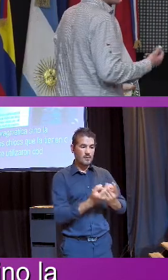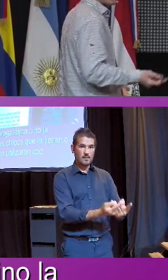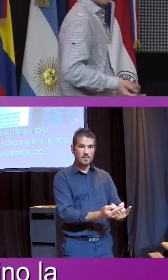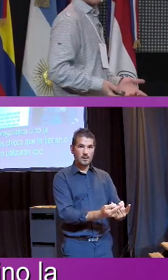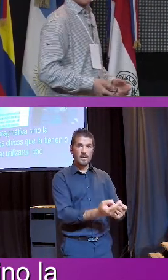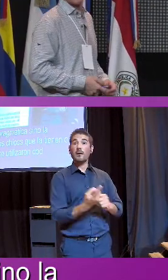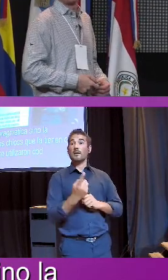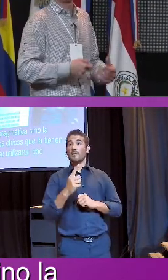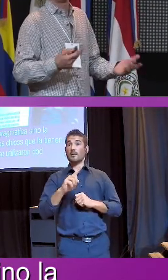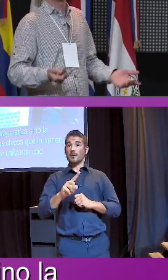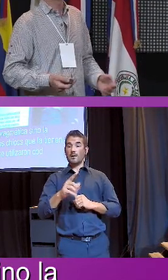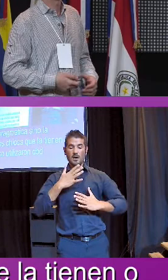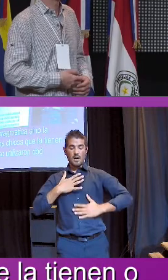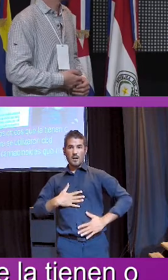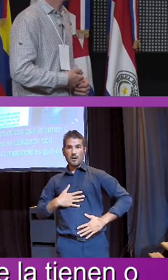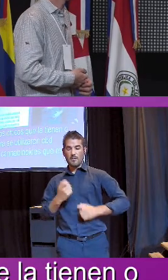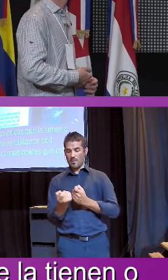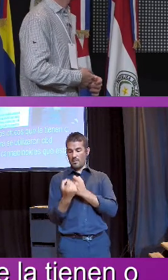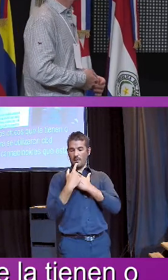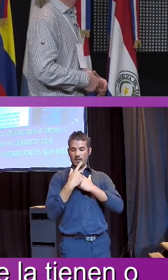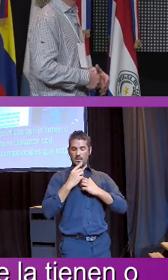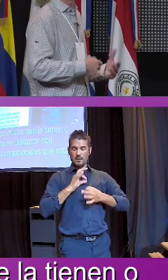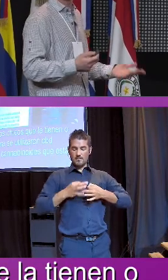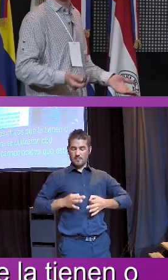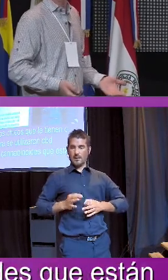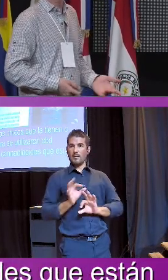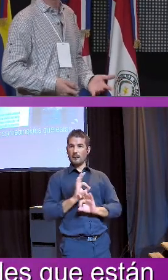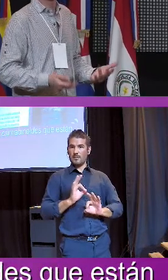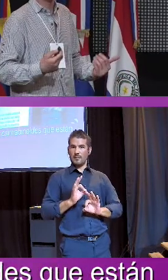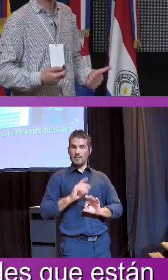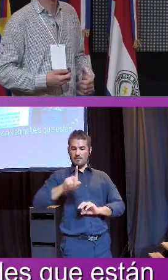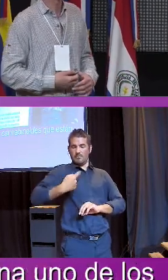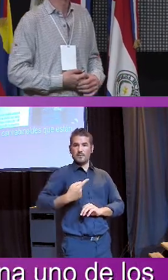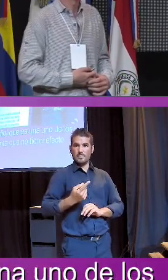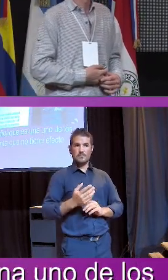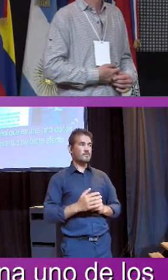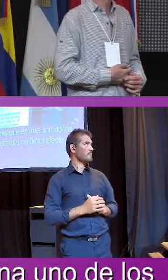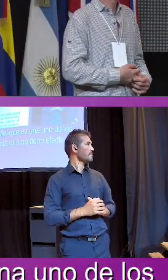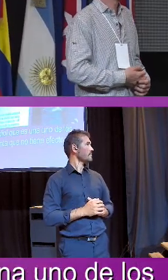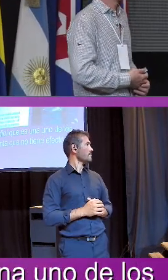tiene efecto... digamos, hay cierto debate, pero básicamente no tiene efecto